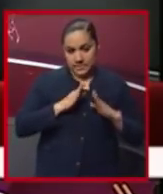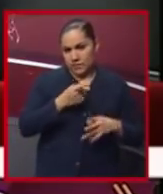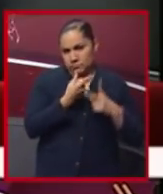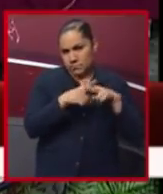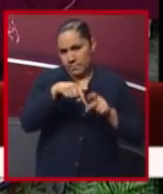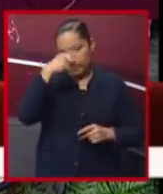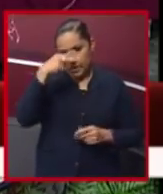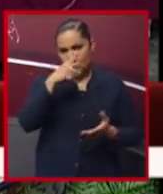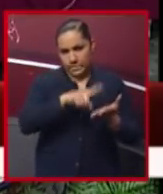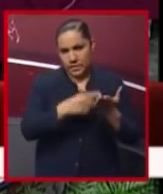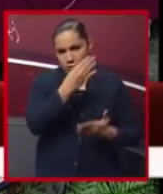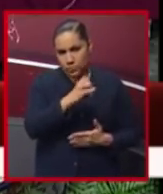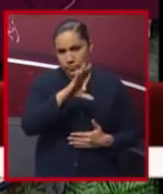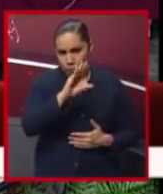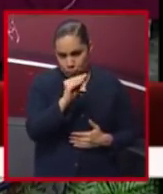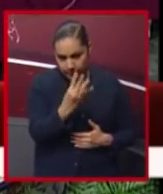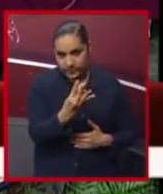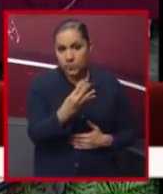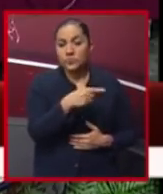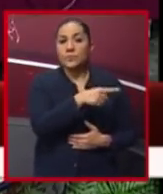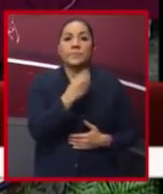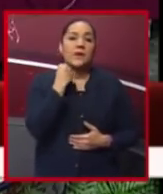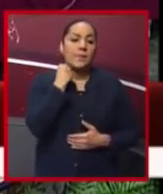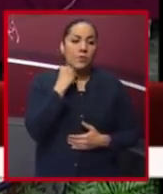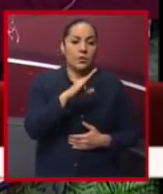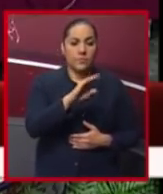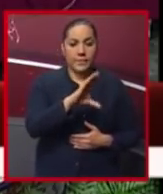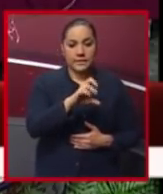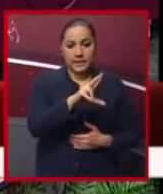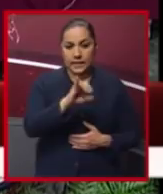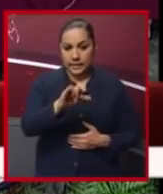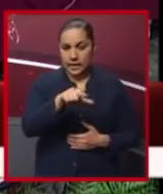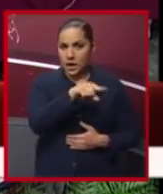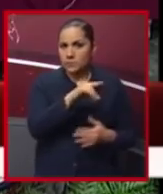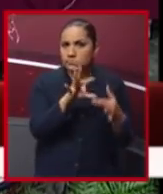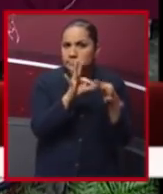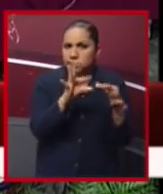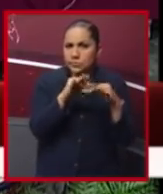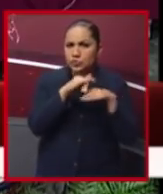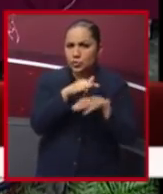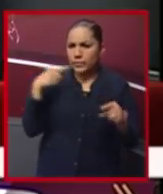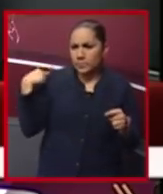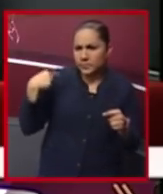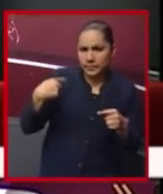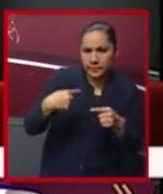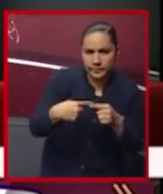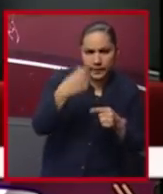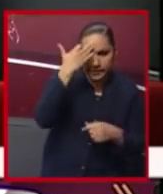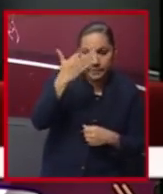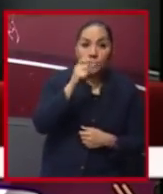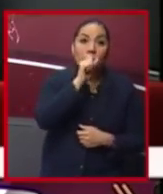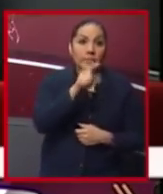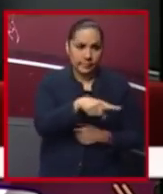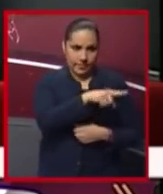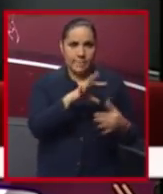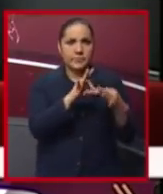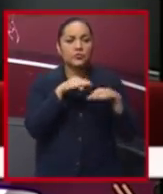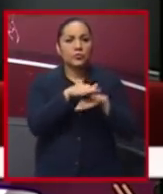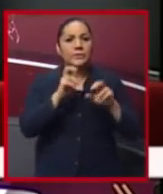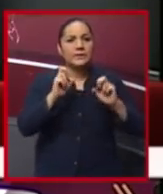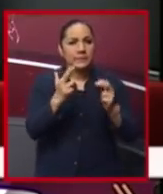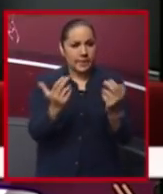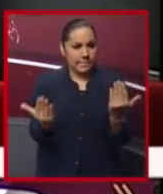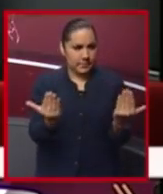Ramos Becerril hizo un recuento y comparó lo ocurrido en Chiapas. En Chiapas se dio el